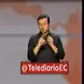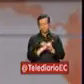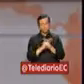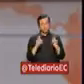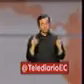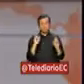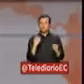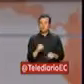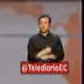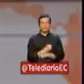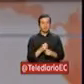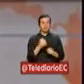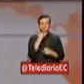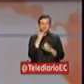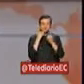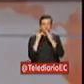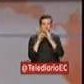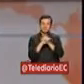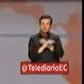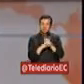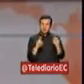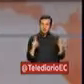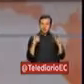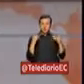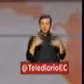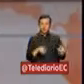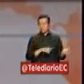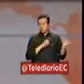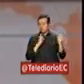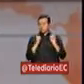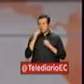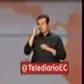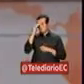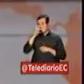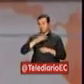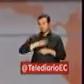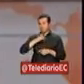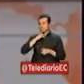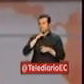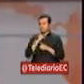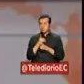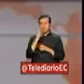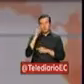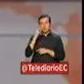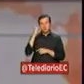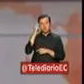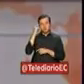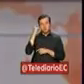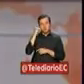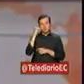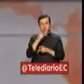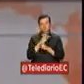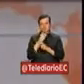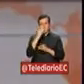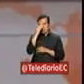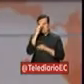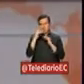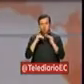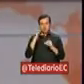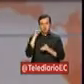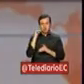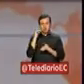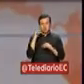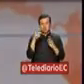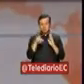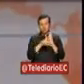no podía funcionar simplemente, y esto lleva a esta decisión que en la lógica del Consejo de Educación Superior y de la